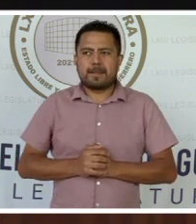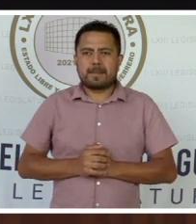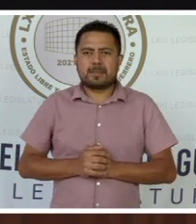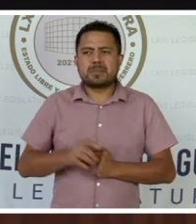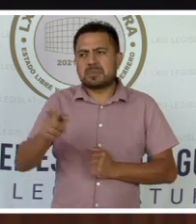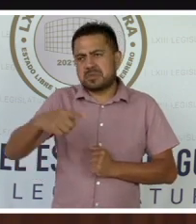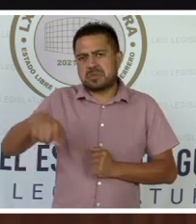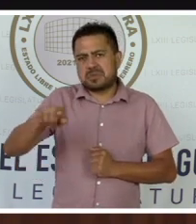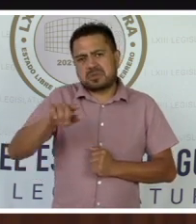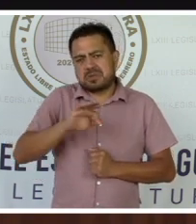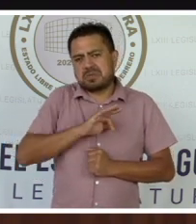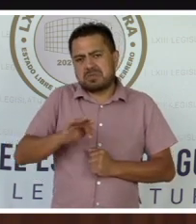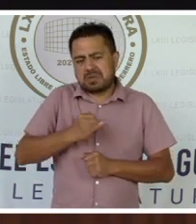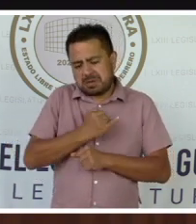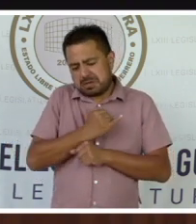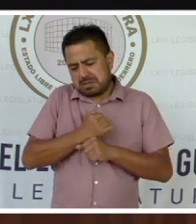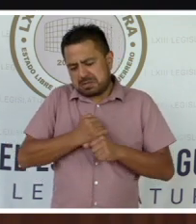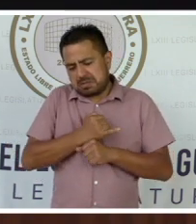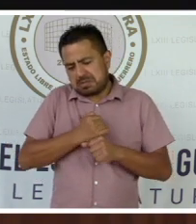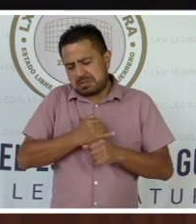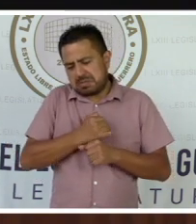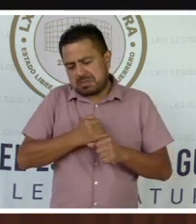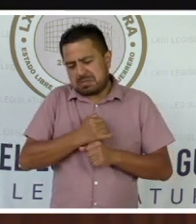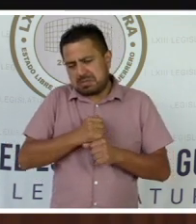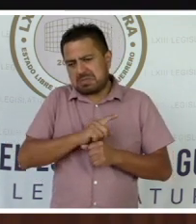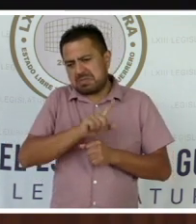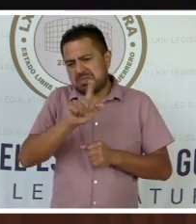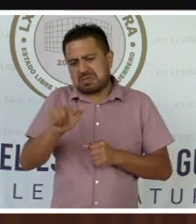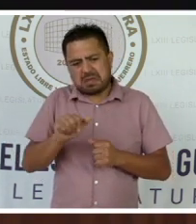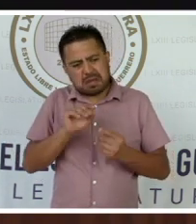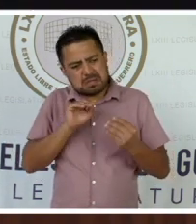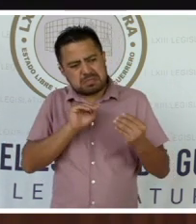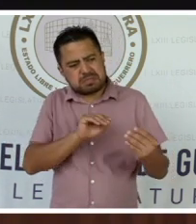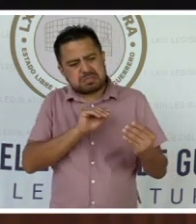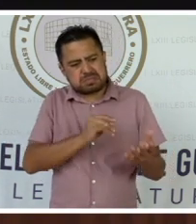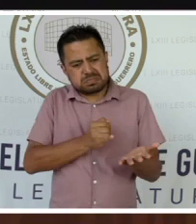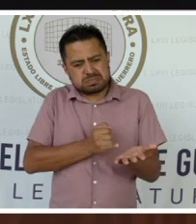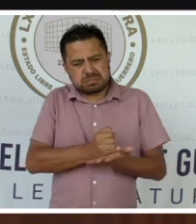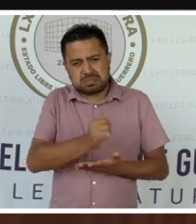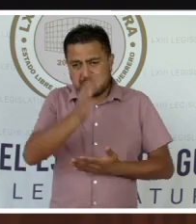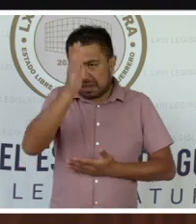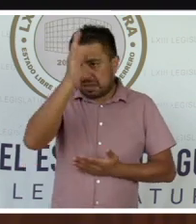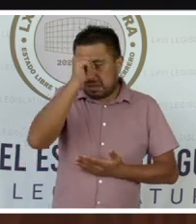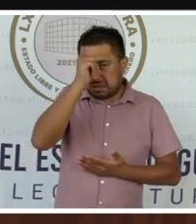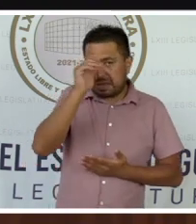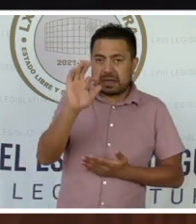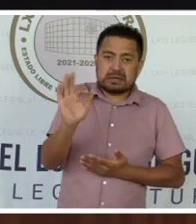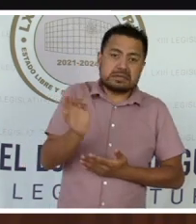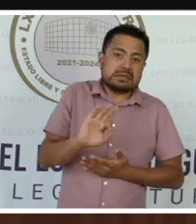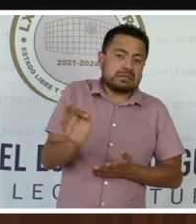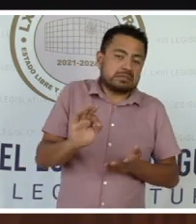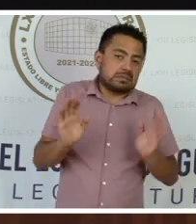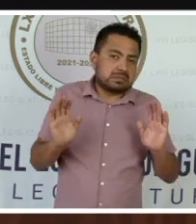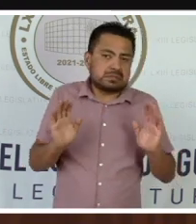análisis dictamen discusión y aprobación en su caso